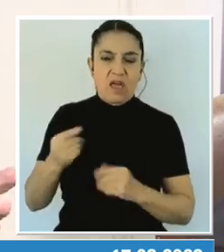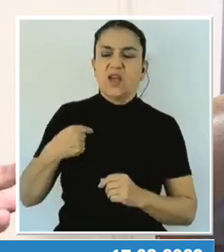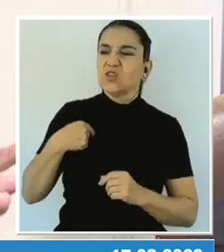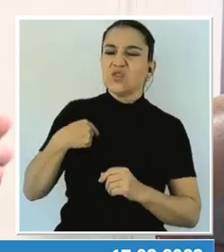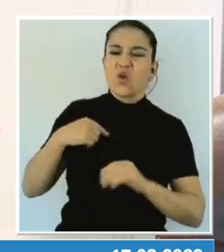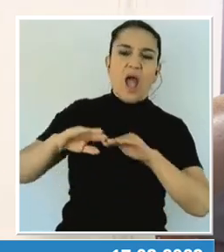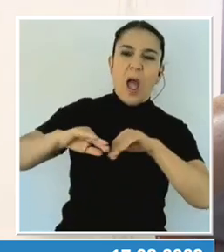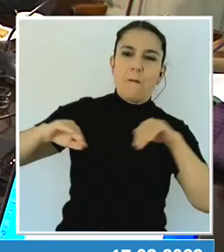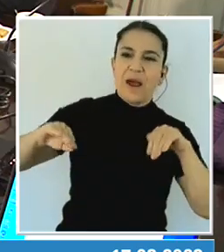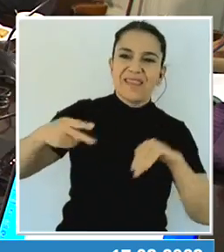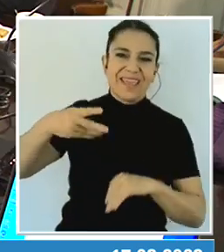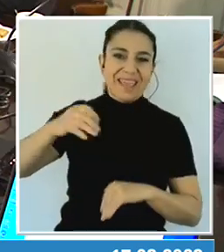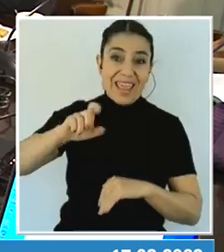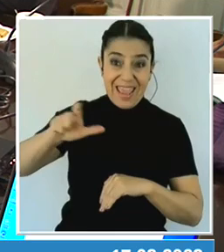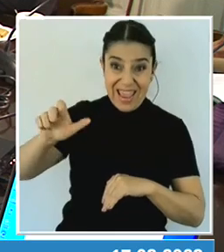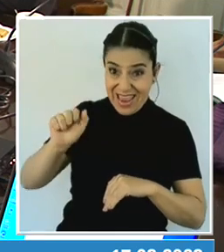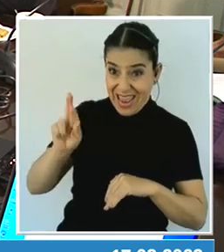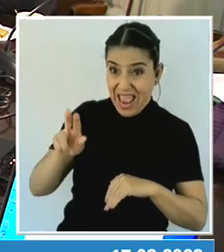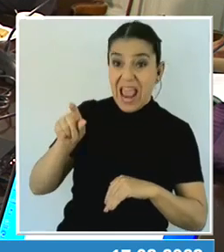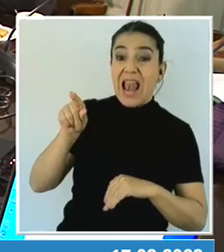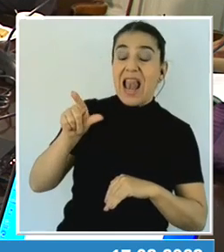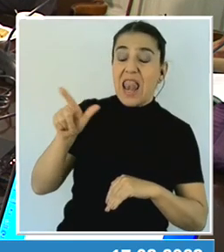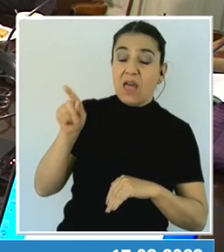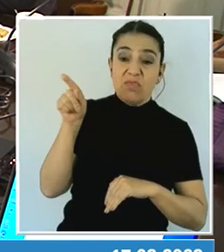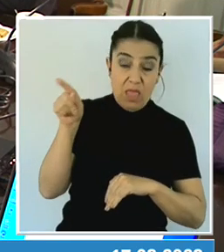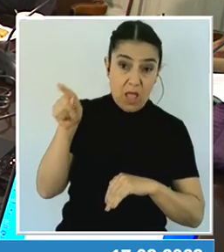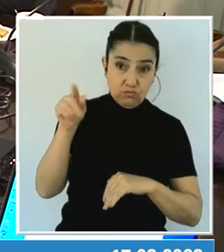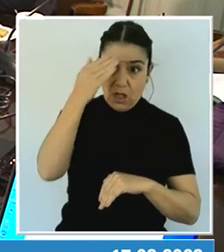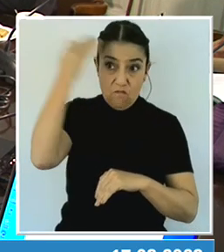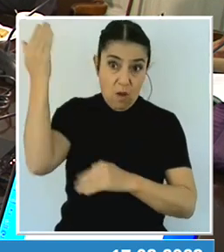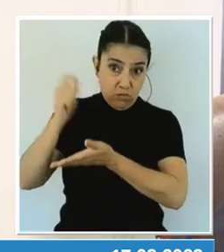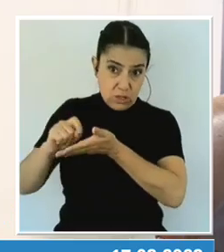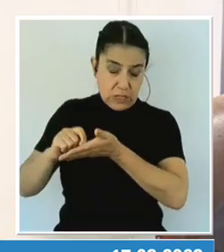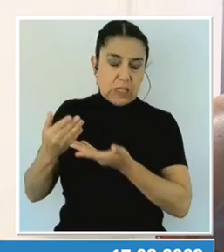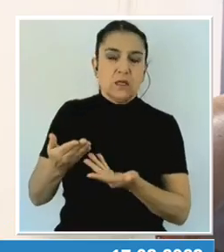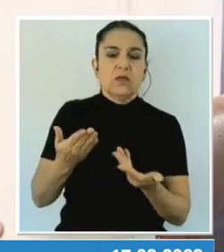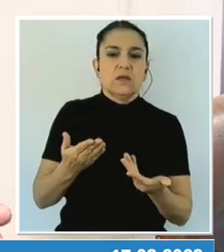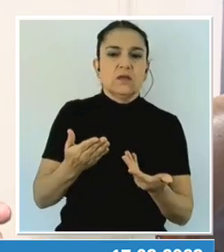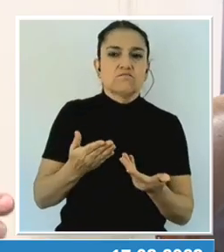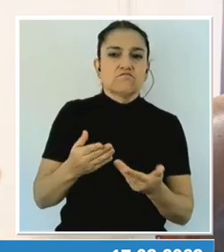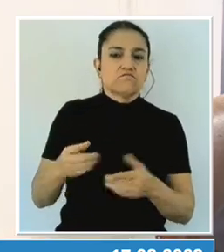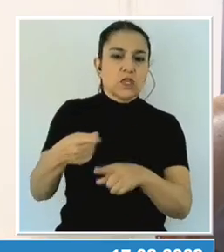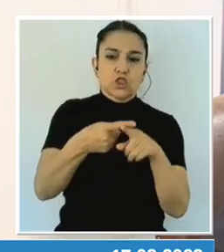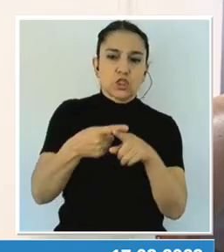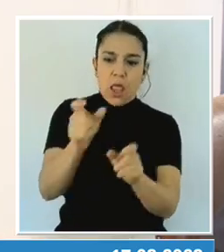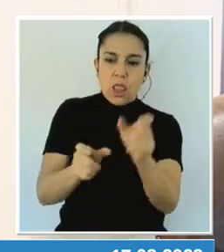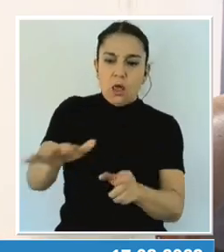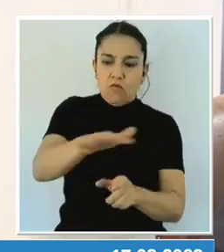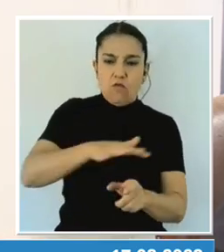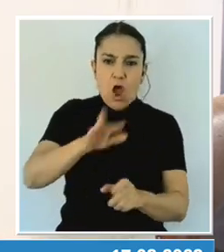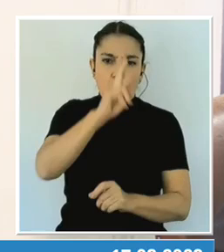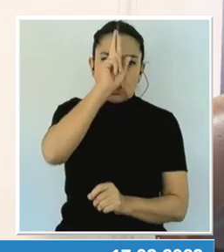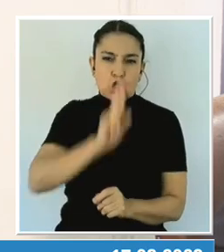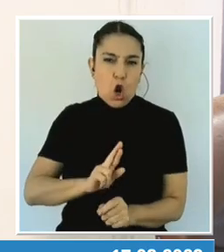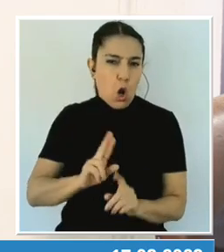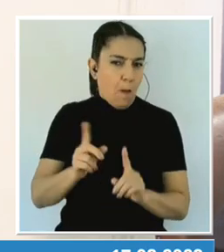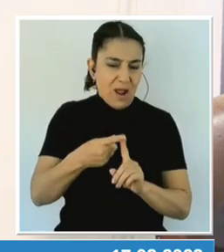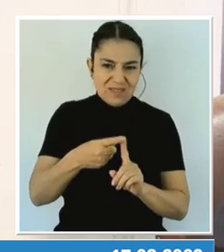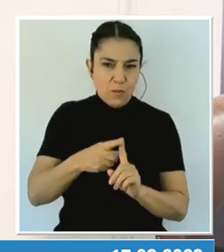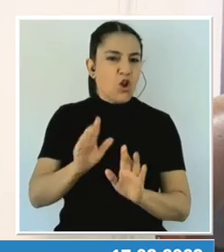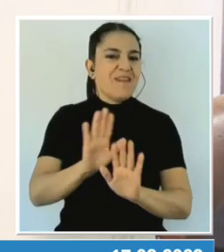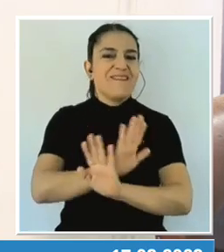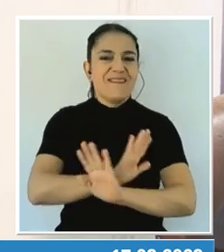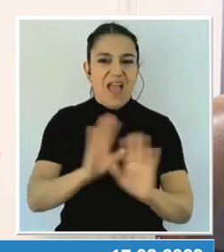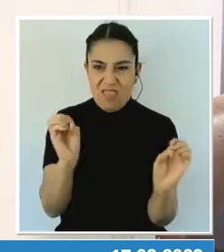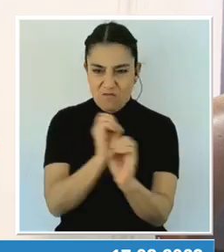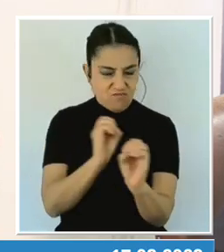bien a Norberto Bobbio, la sociedad no tiene ningún rol, ninguna participación en la realización del bien común. Desde